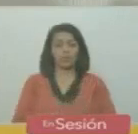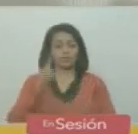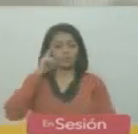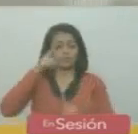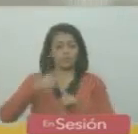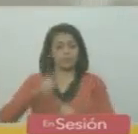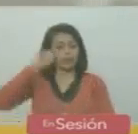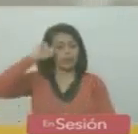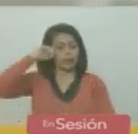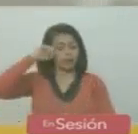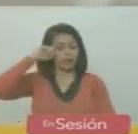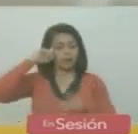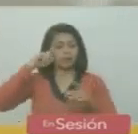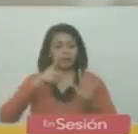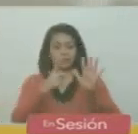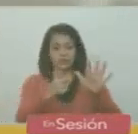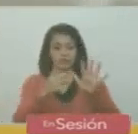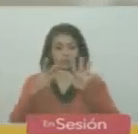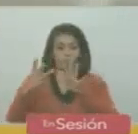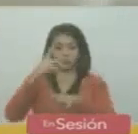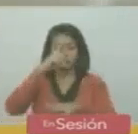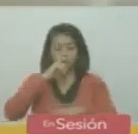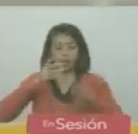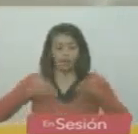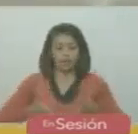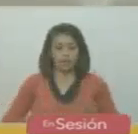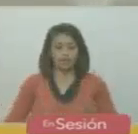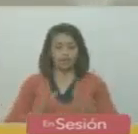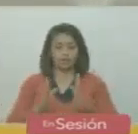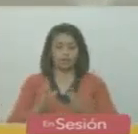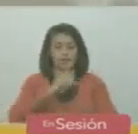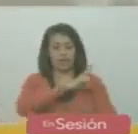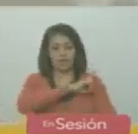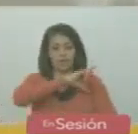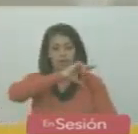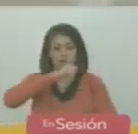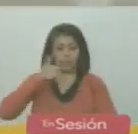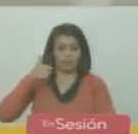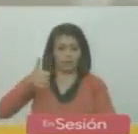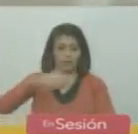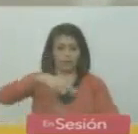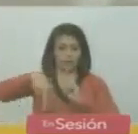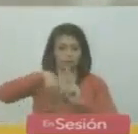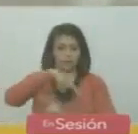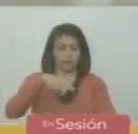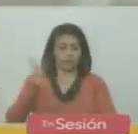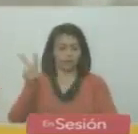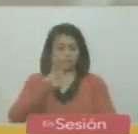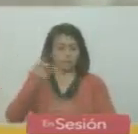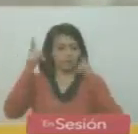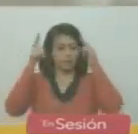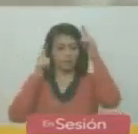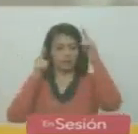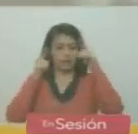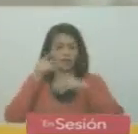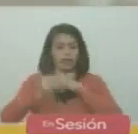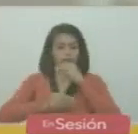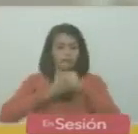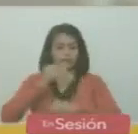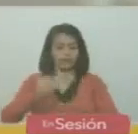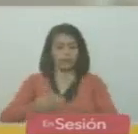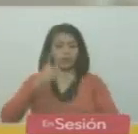de la conmemoración de los 68 años de natalicio del comandante eterno de la Revolución Venezolana, Hugo Chávez,